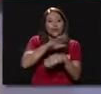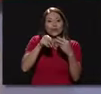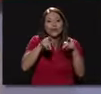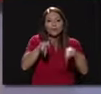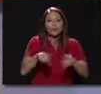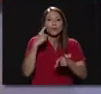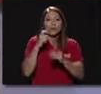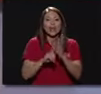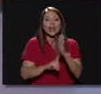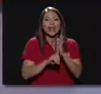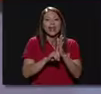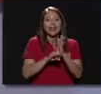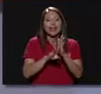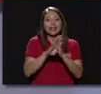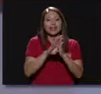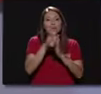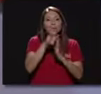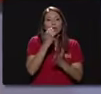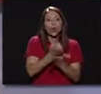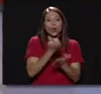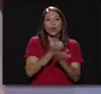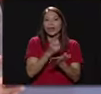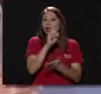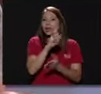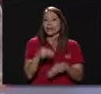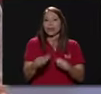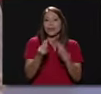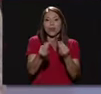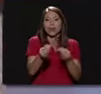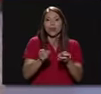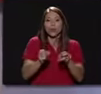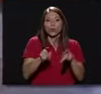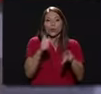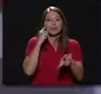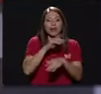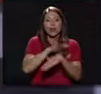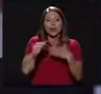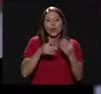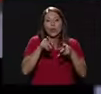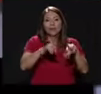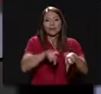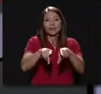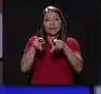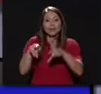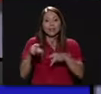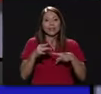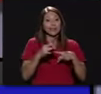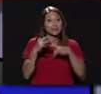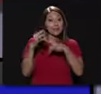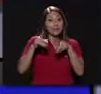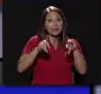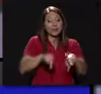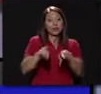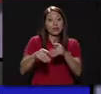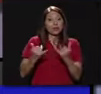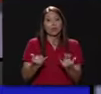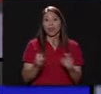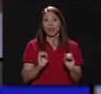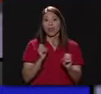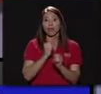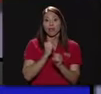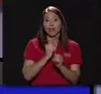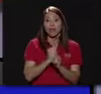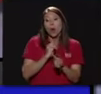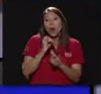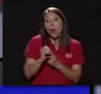el crecimiento económico no está generando oportunidades para todas las personas, especialmente las personas que están